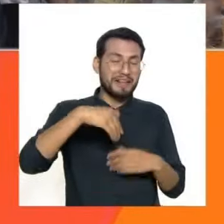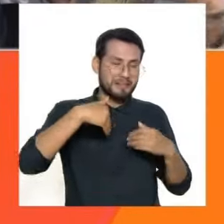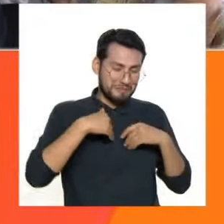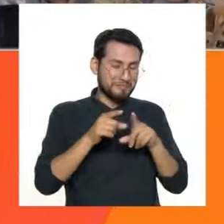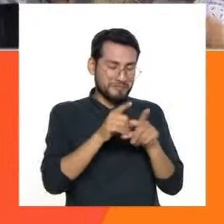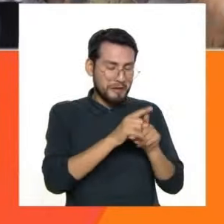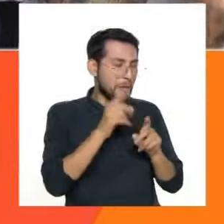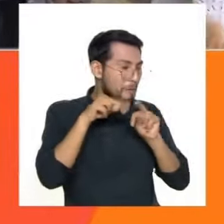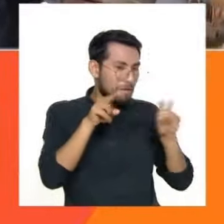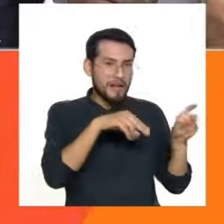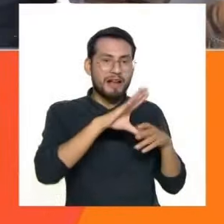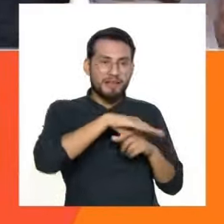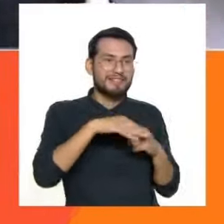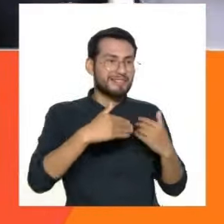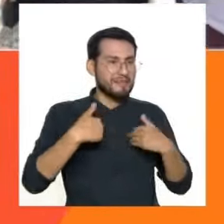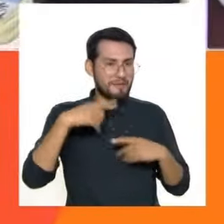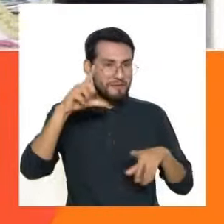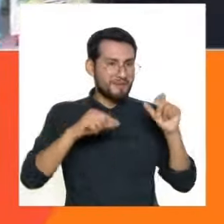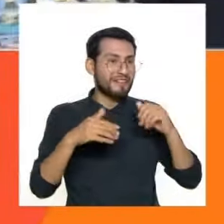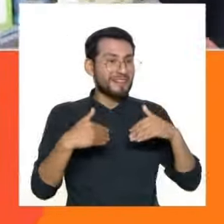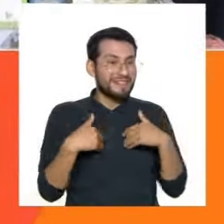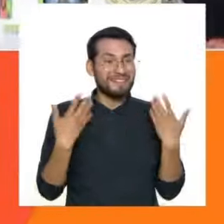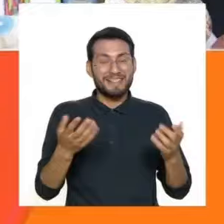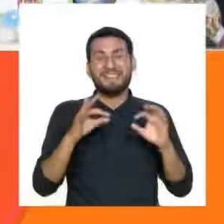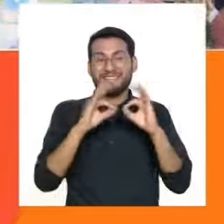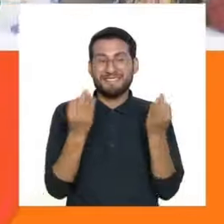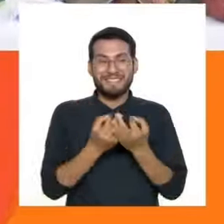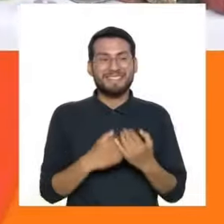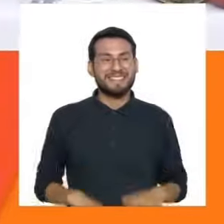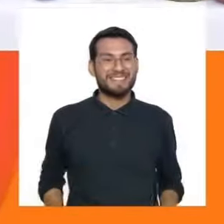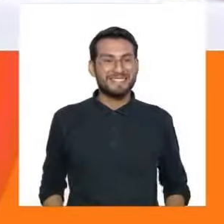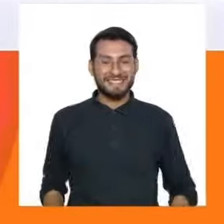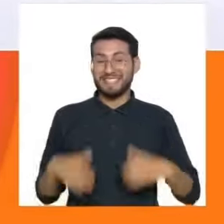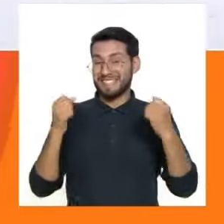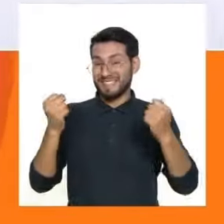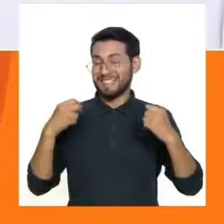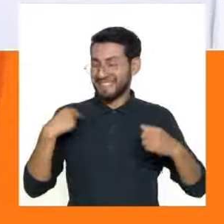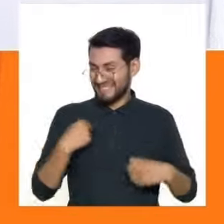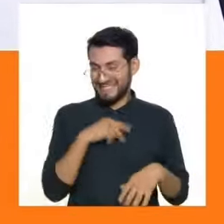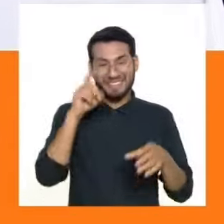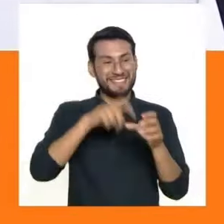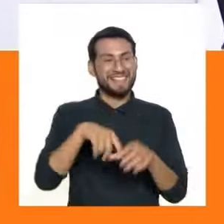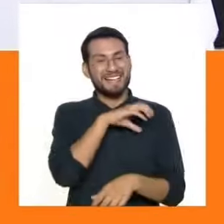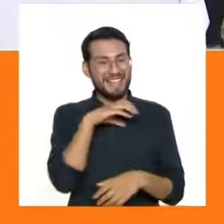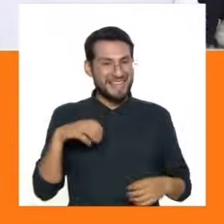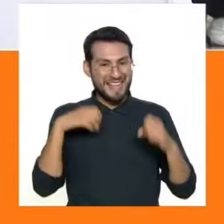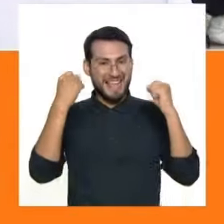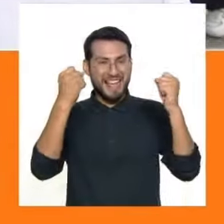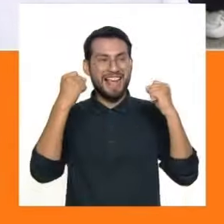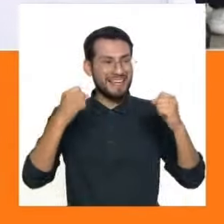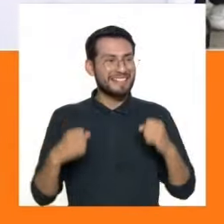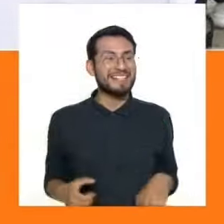superprecios y lo más chévere es que pueden estar en familia chalaco ya somos chalacos nosotros eso eso ch